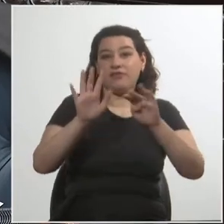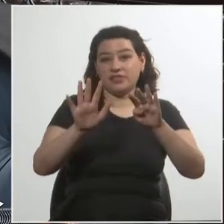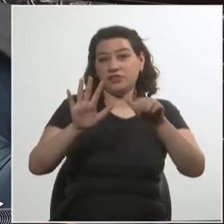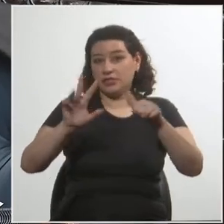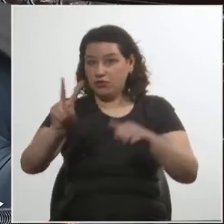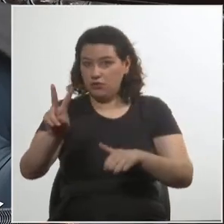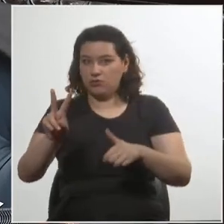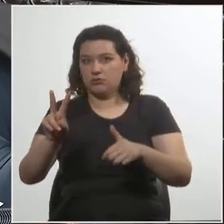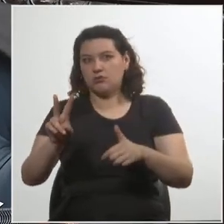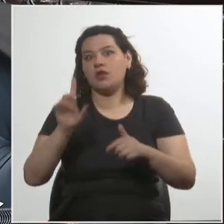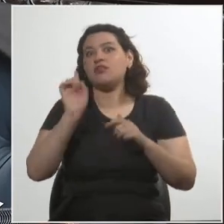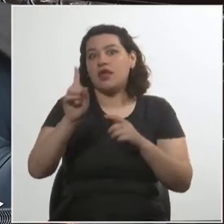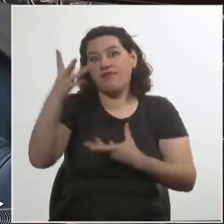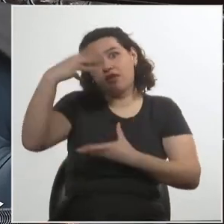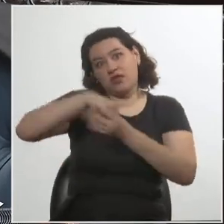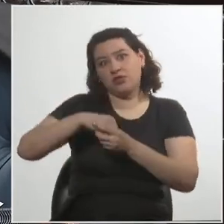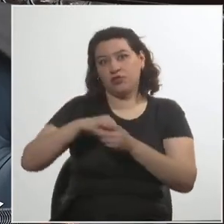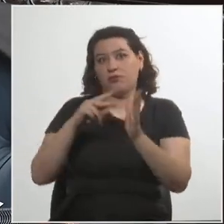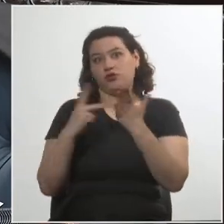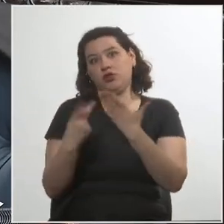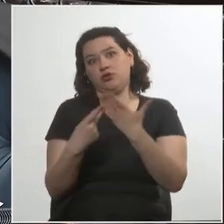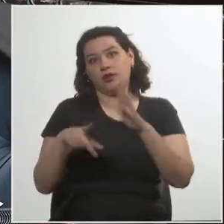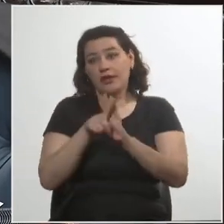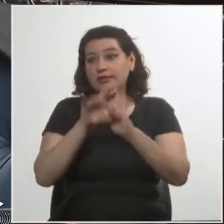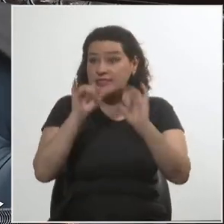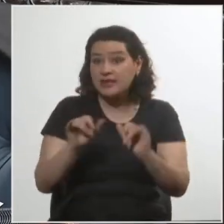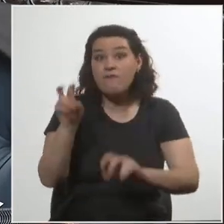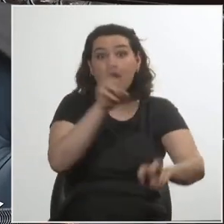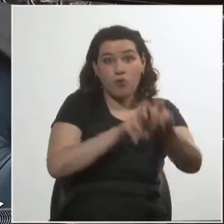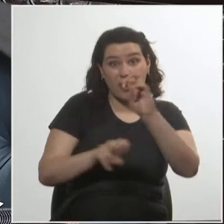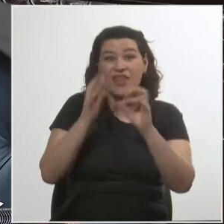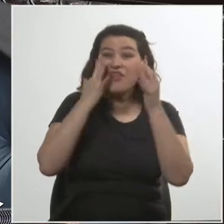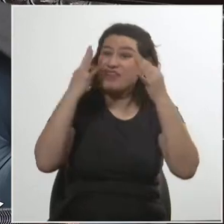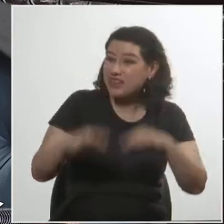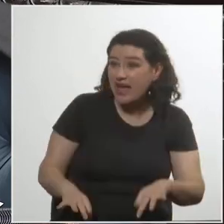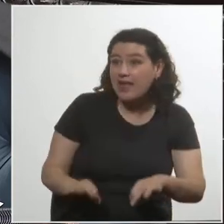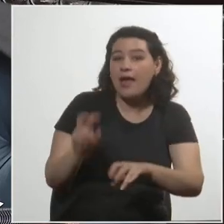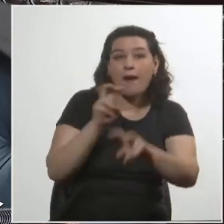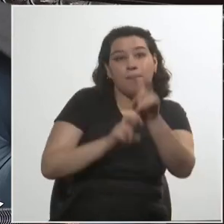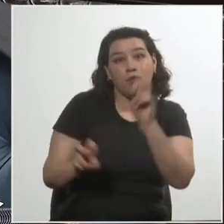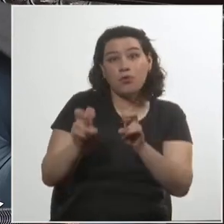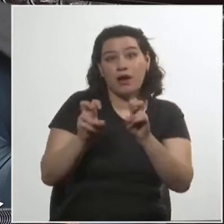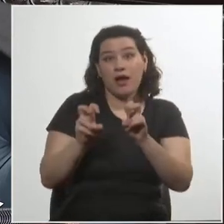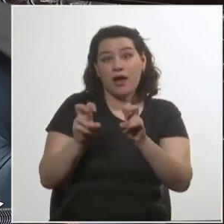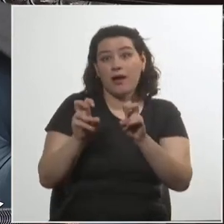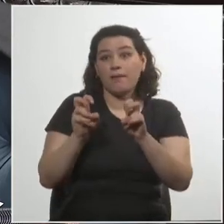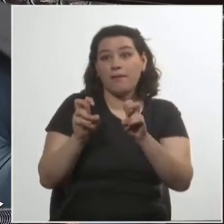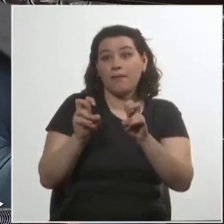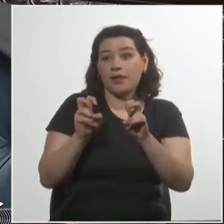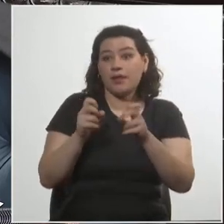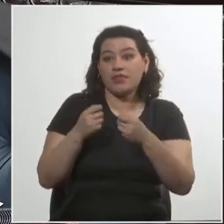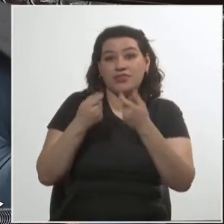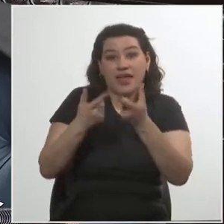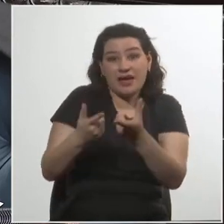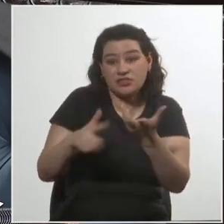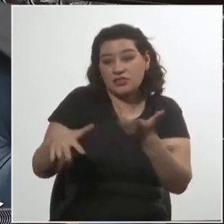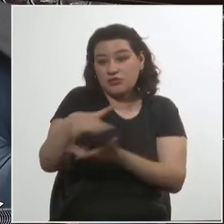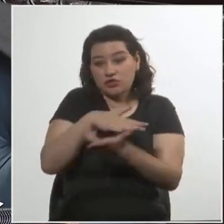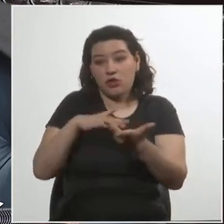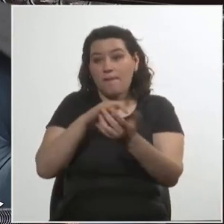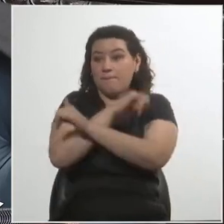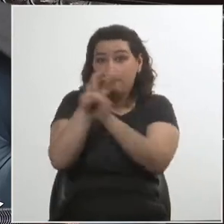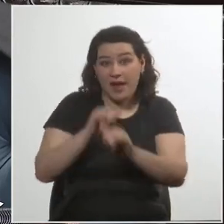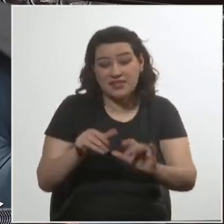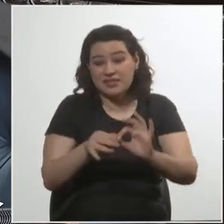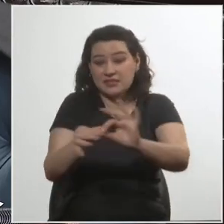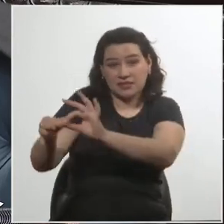que claramente deberían estar comprendidas en este proyecto si lo que se busca realmente es eso generar una situación de pacificación